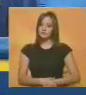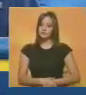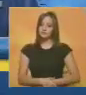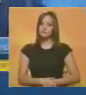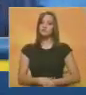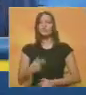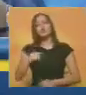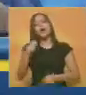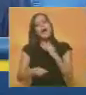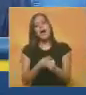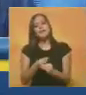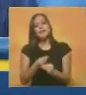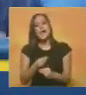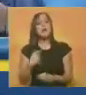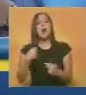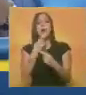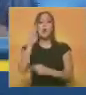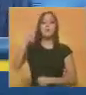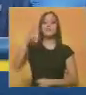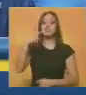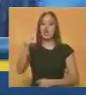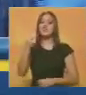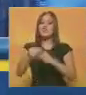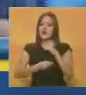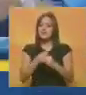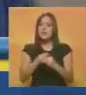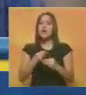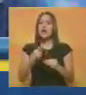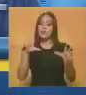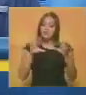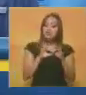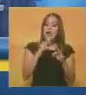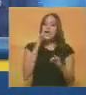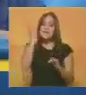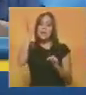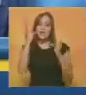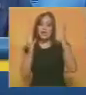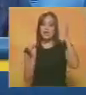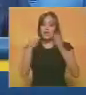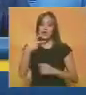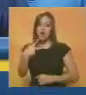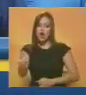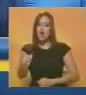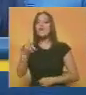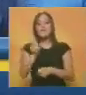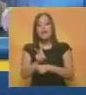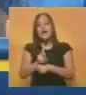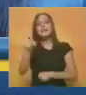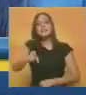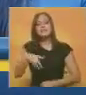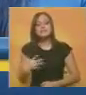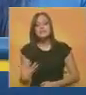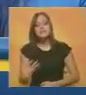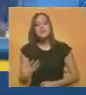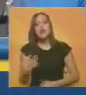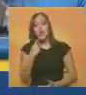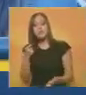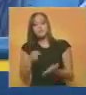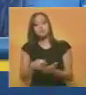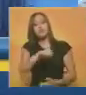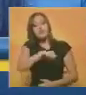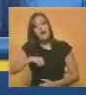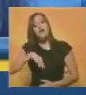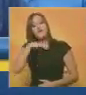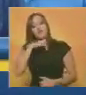Venimos a hacer, no a prometer, venimos a cumplir, no a inventar cosas. Vargas necesita una inversión privada,